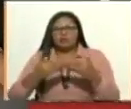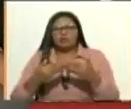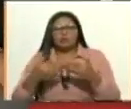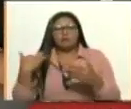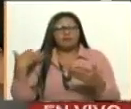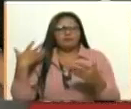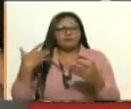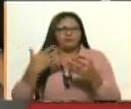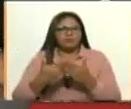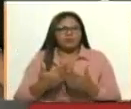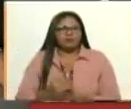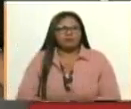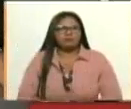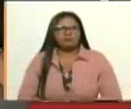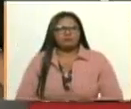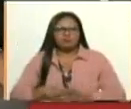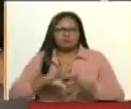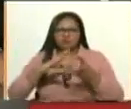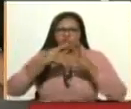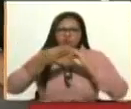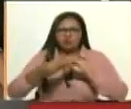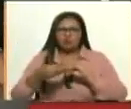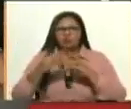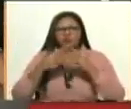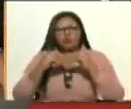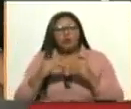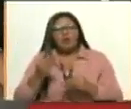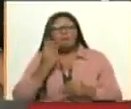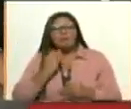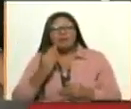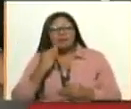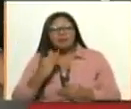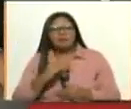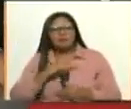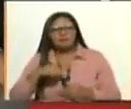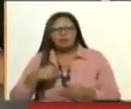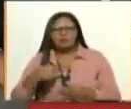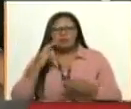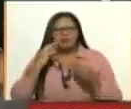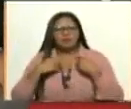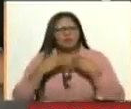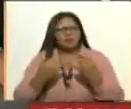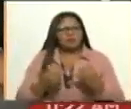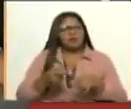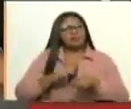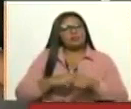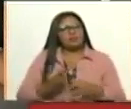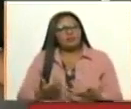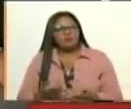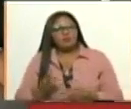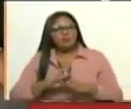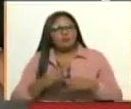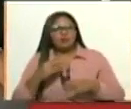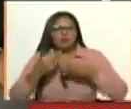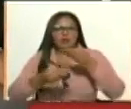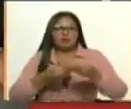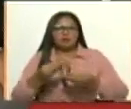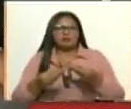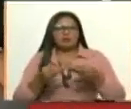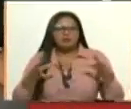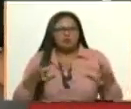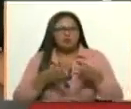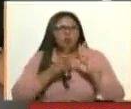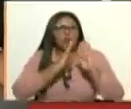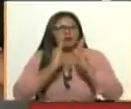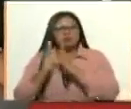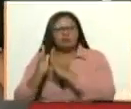tiempo, sistematizando la experiencia que hemos vivido en este tiempo para realizarlo con una